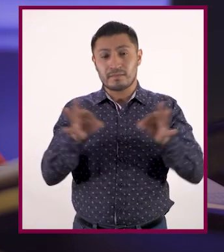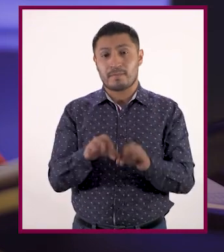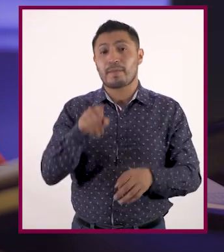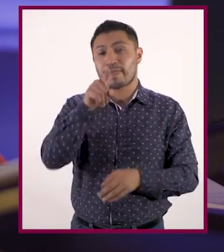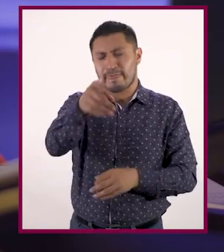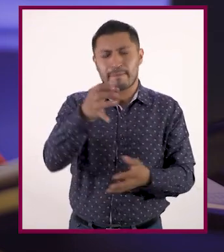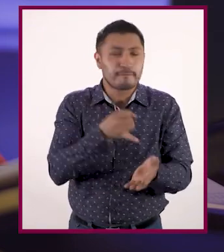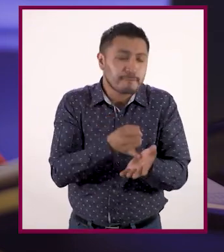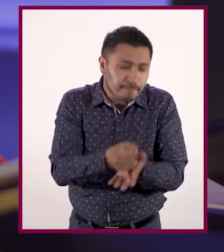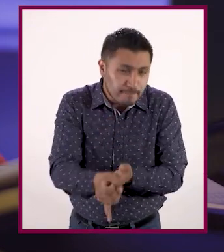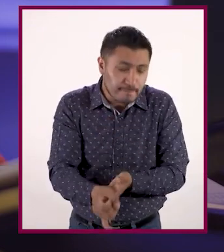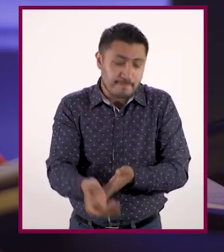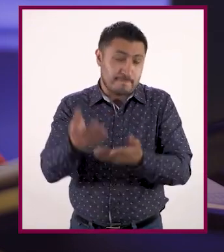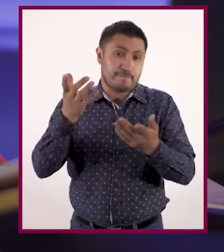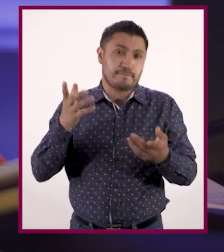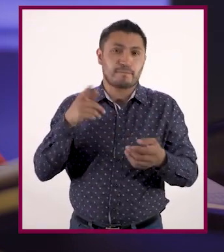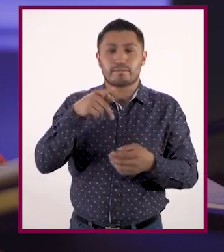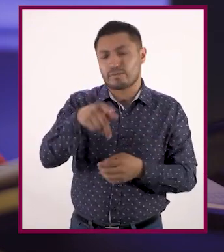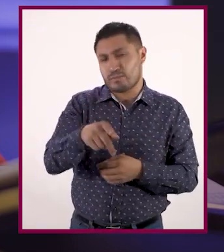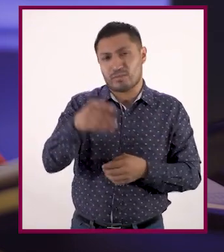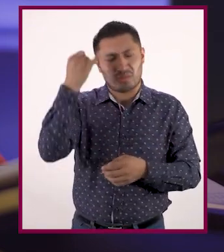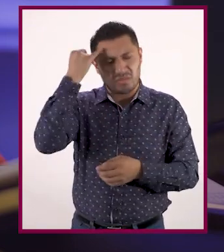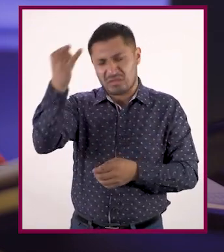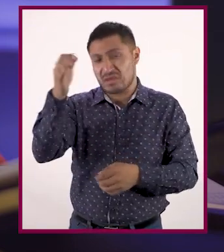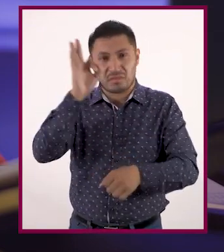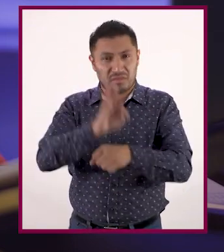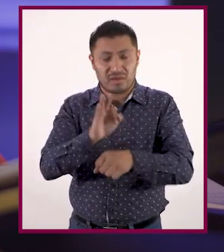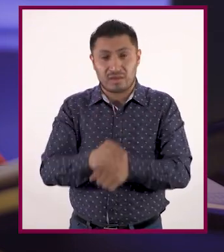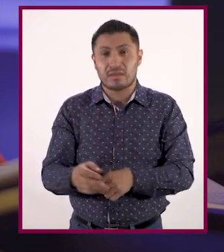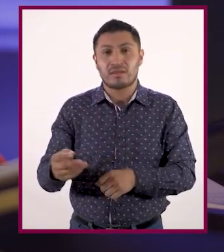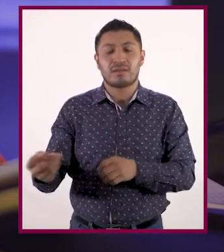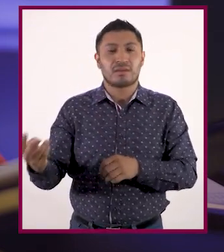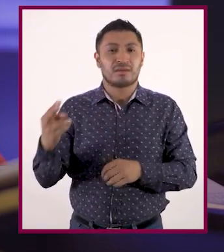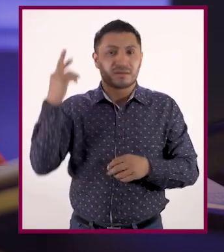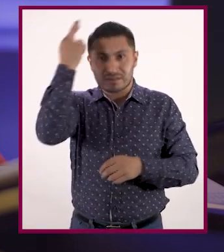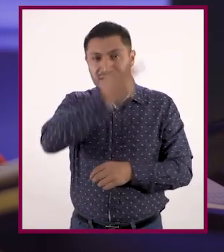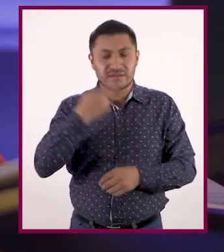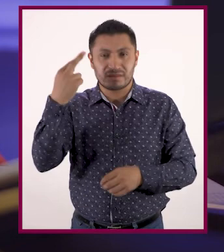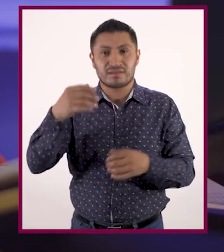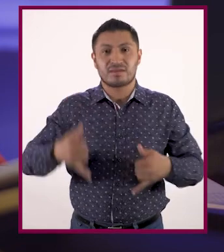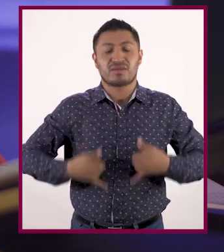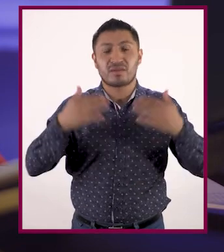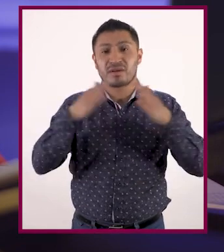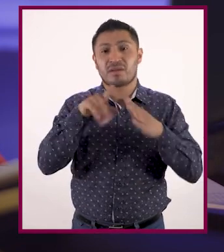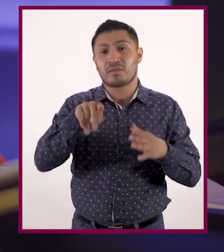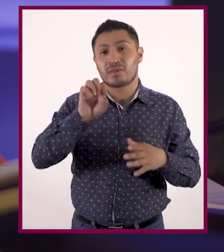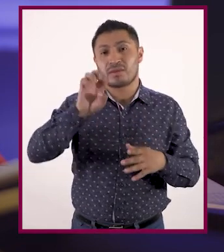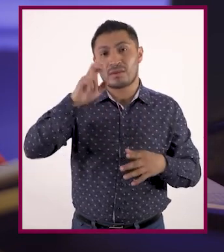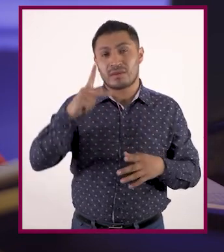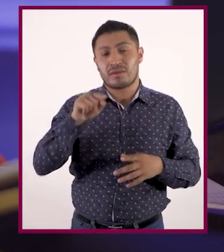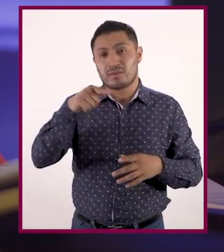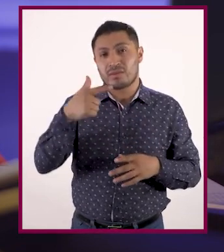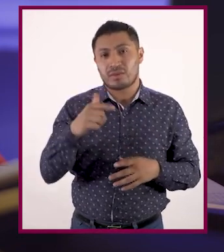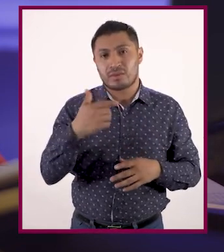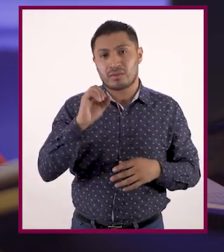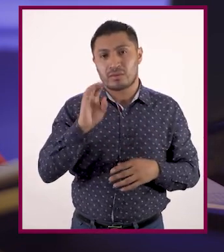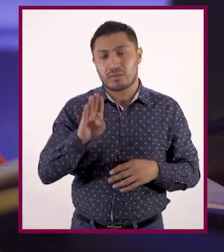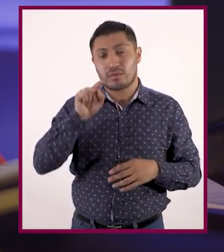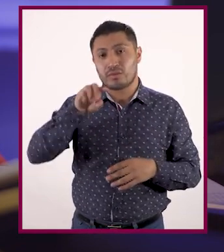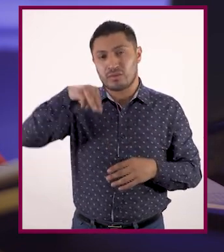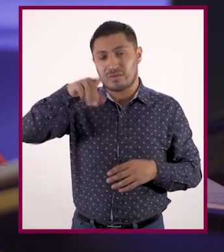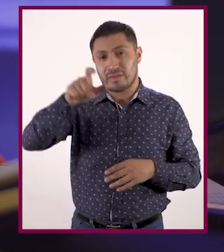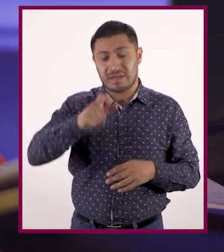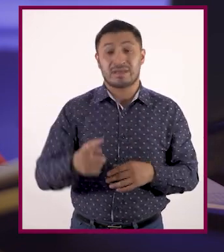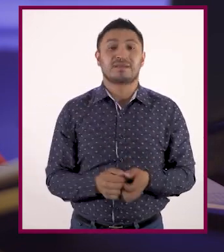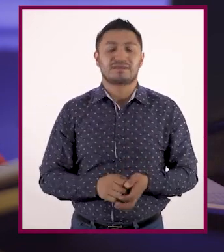caso es definirnos como sujetos políticos plenos visítenos en jóvenes en casa puntos de punto 2 punto mx una que la comunidad de jóvenes en casa y